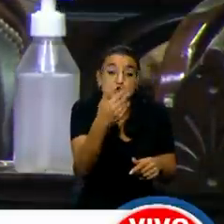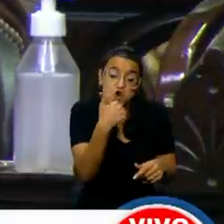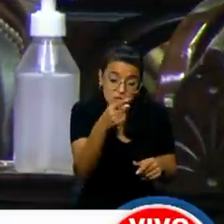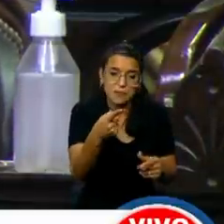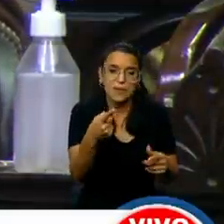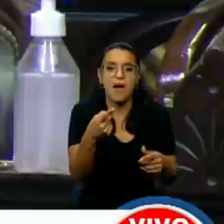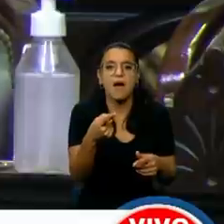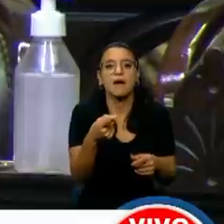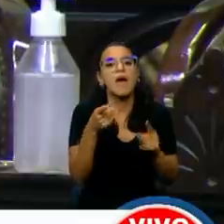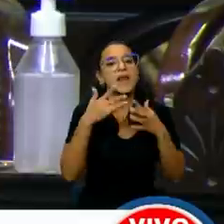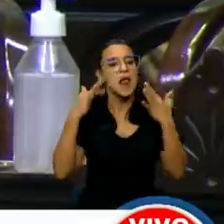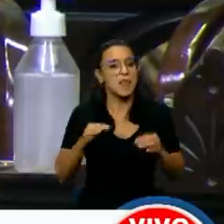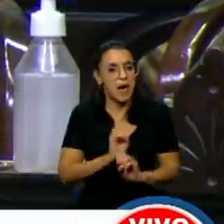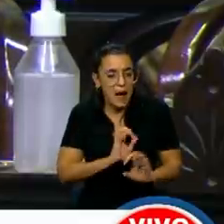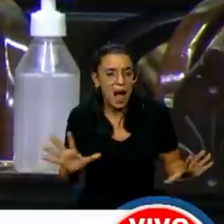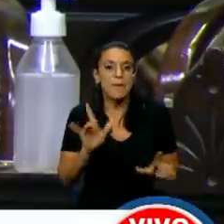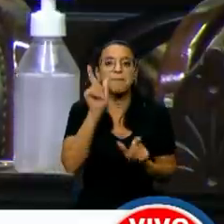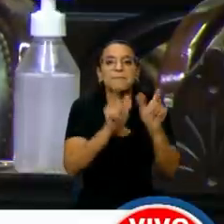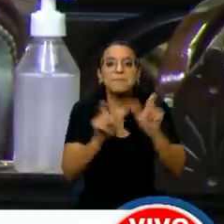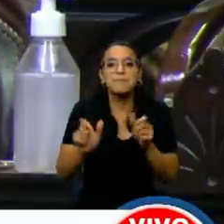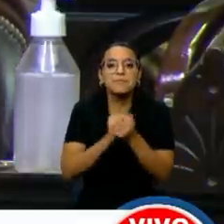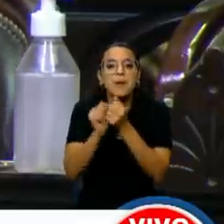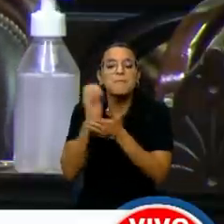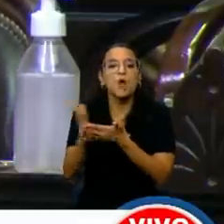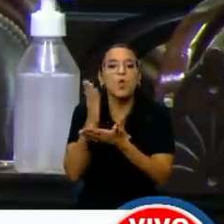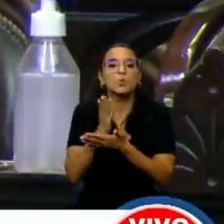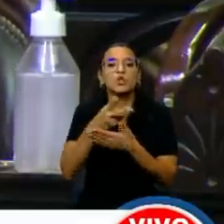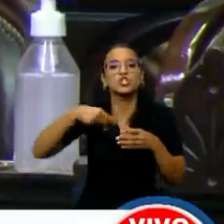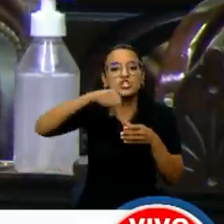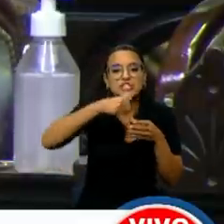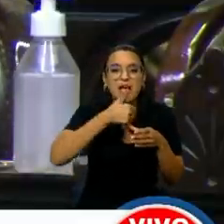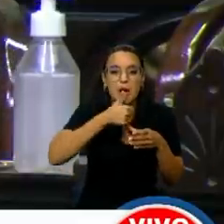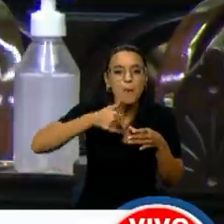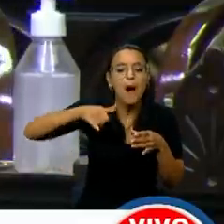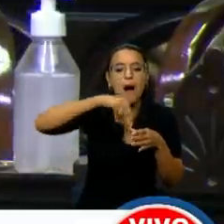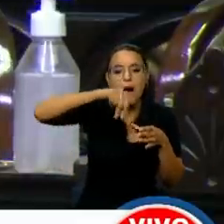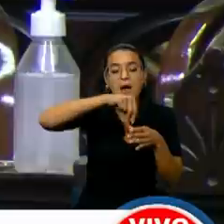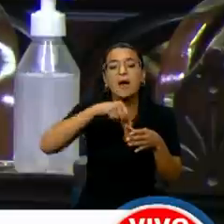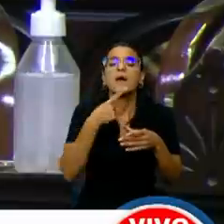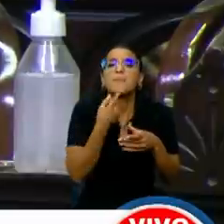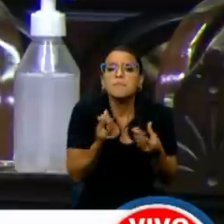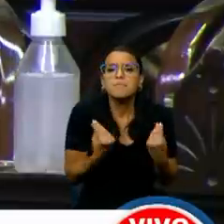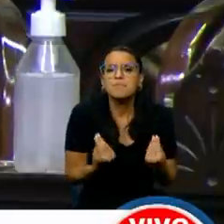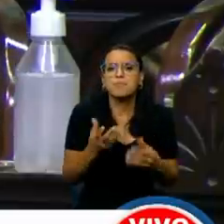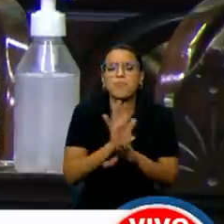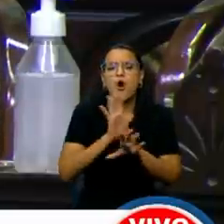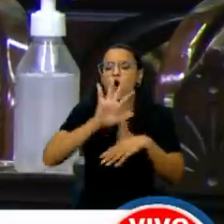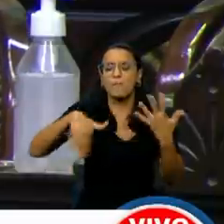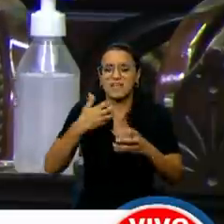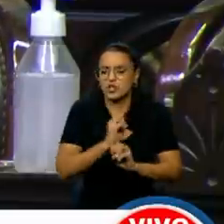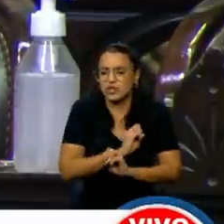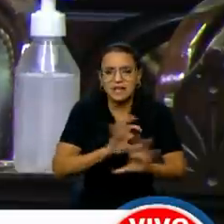hay una realidad muy grave para los pequeños productores yerbateros en mi provincia tiene una combinación mortal